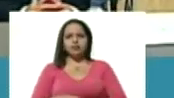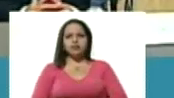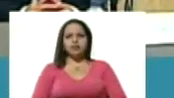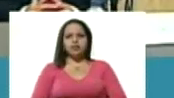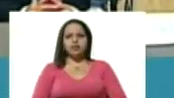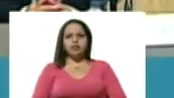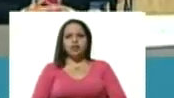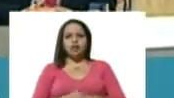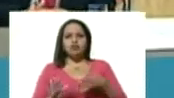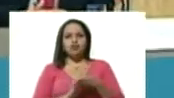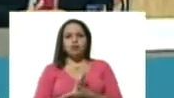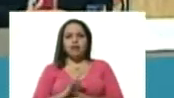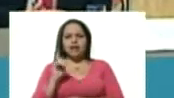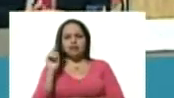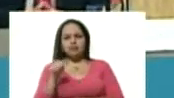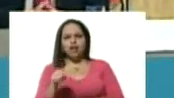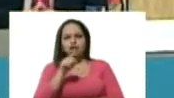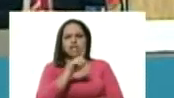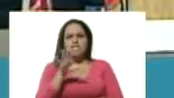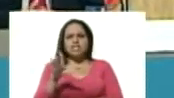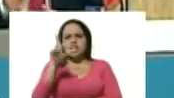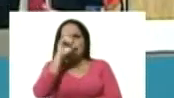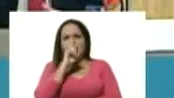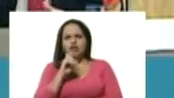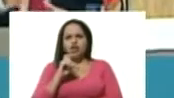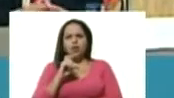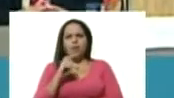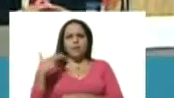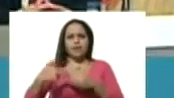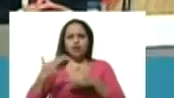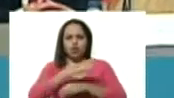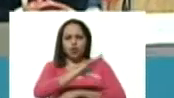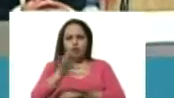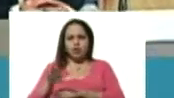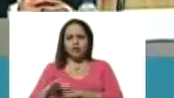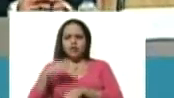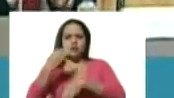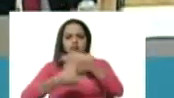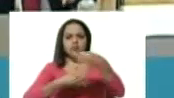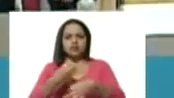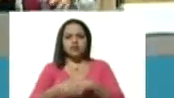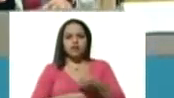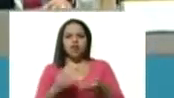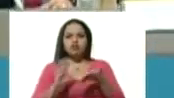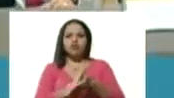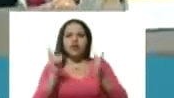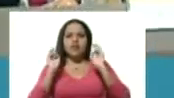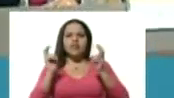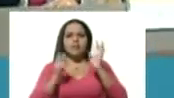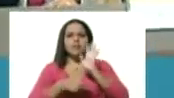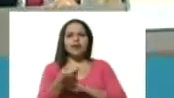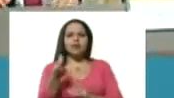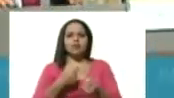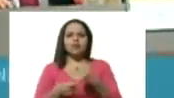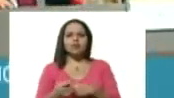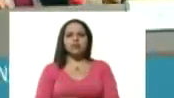años que cumple Petrocaribe, querido ministro, para que entre en la explicación de los temas más económicos.